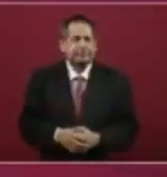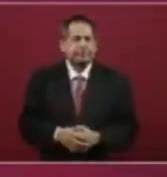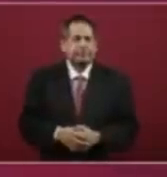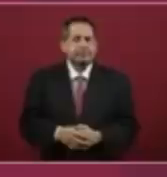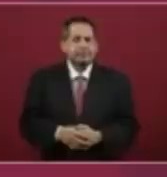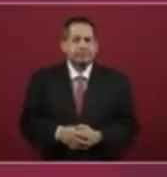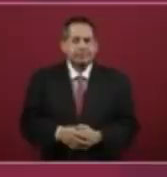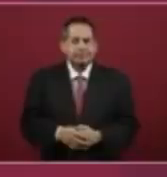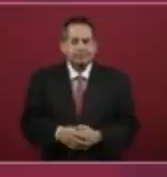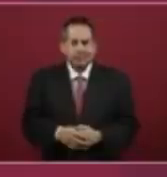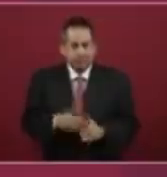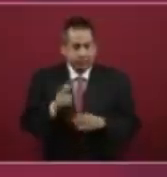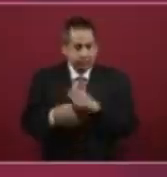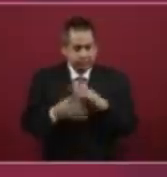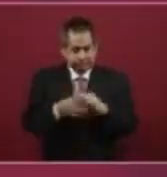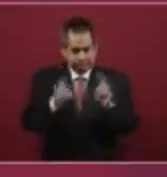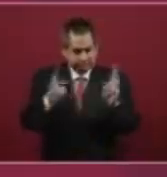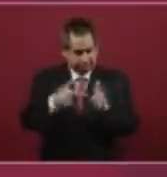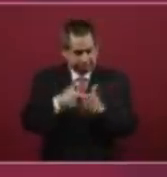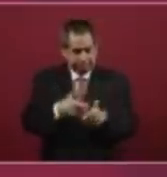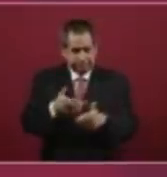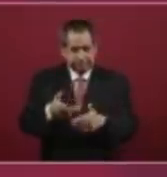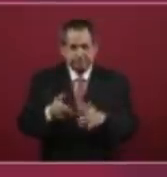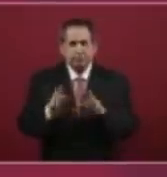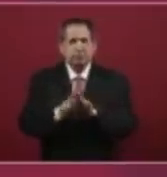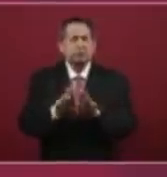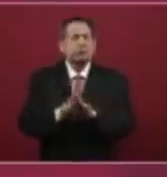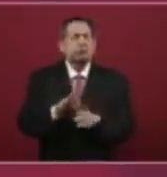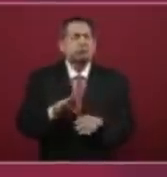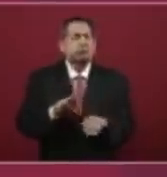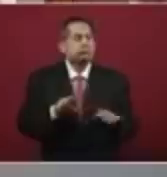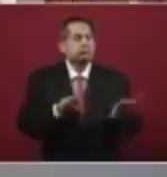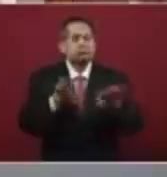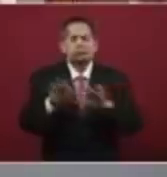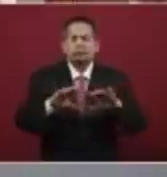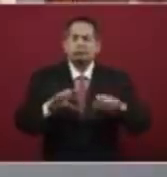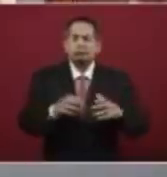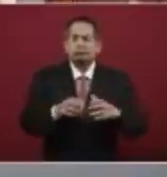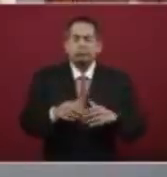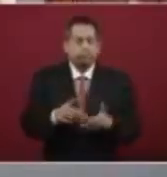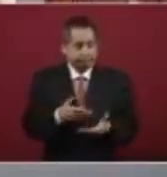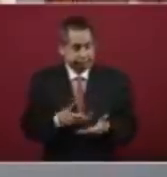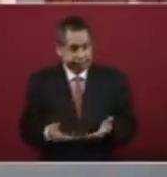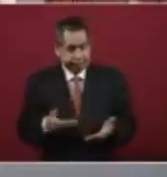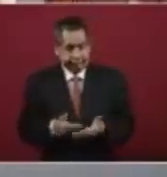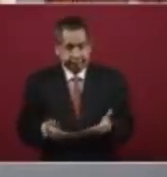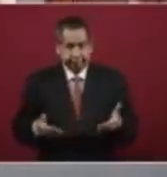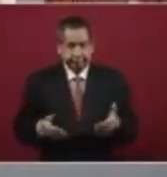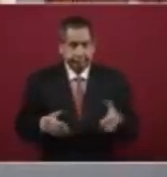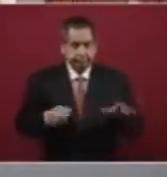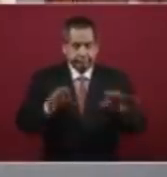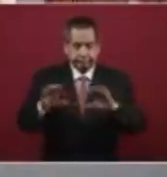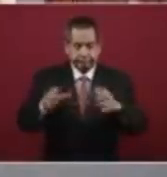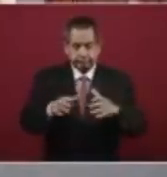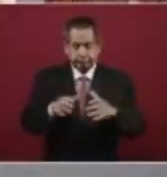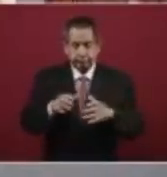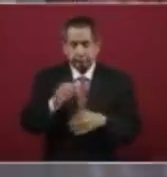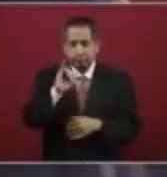¿Quieren que sigamos sobre el tema? ¿Cómo se integró el actual Consejo del INE?